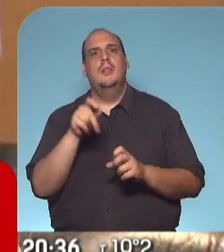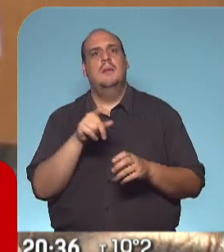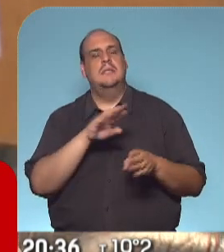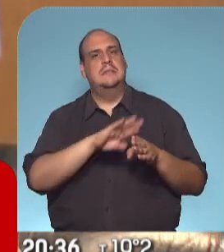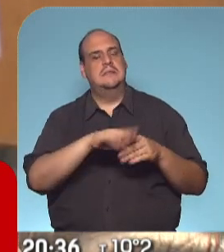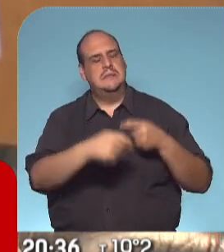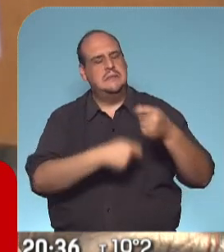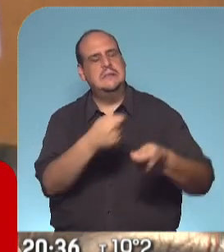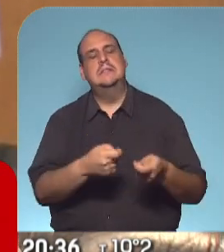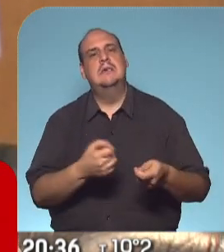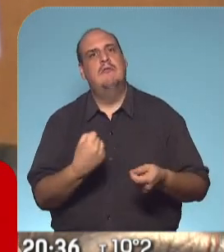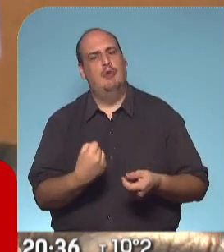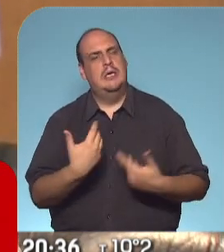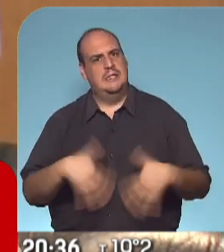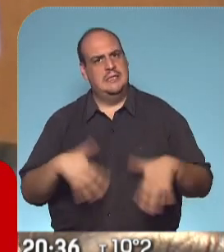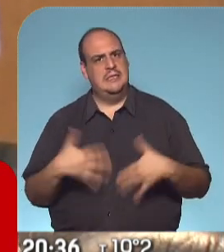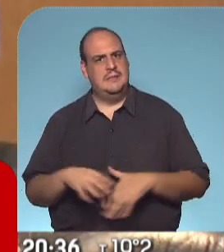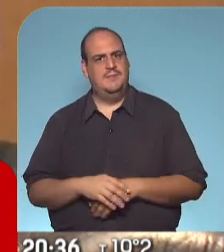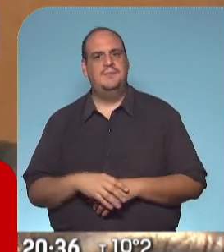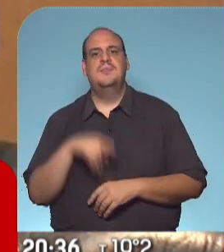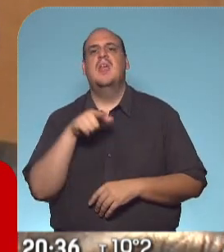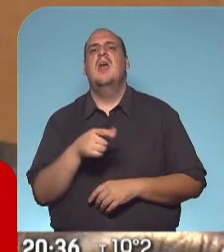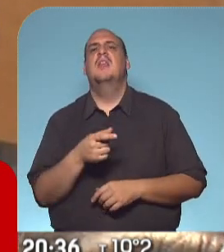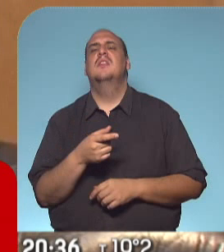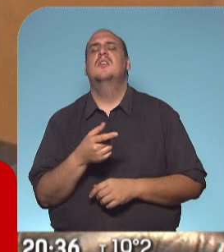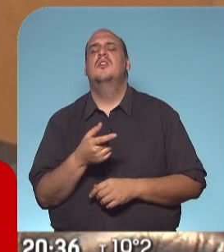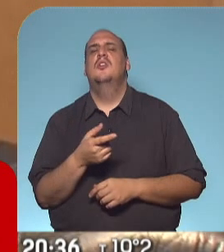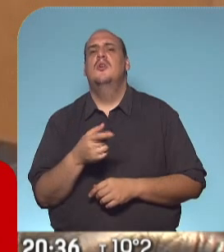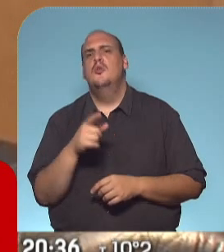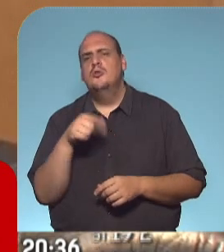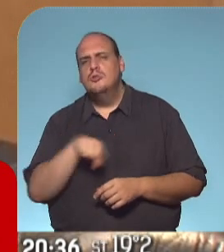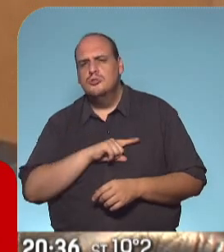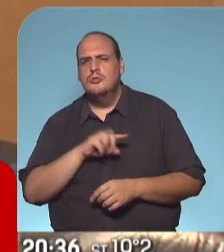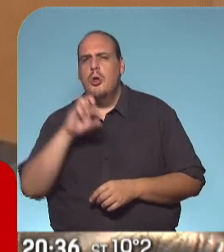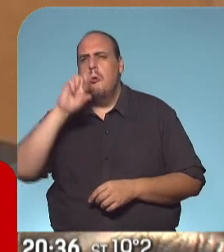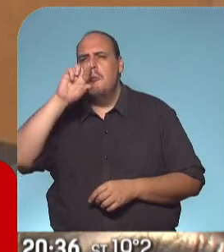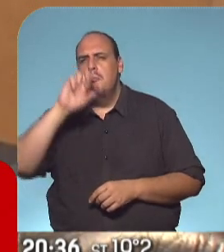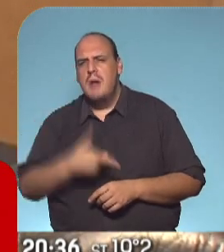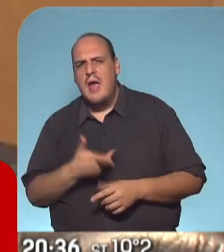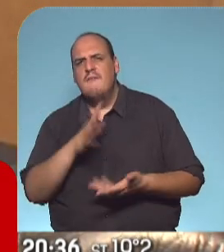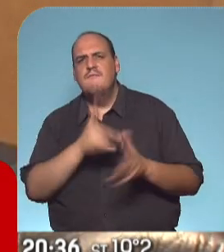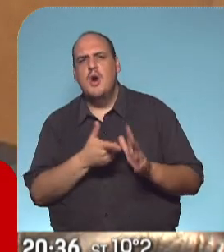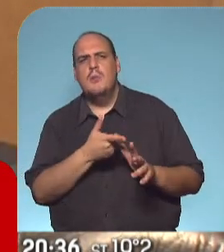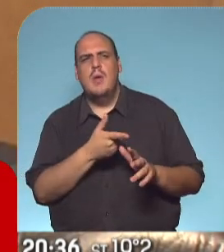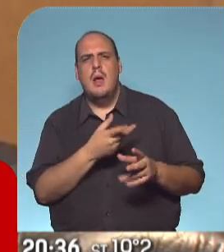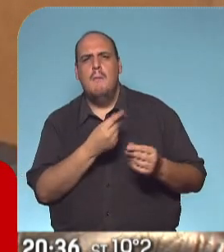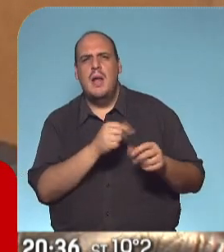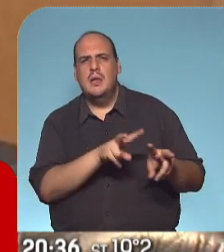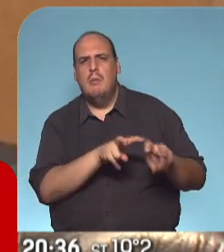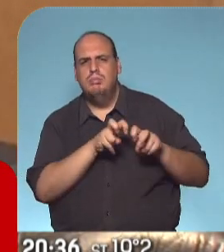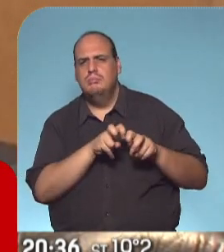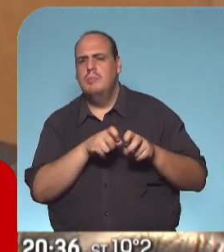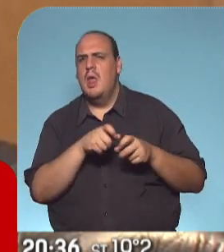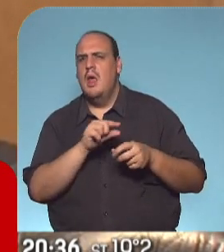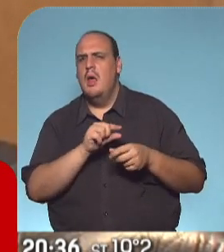fuertes. Lo que esto implica es que hay que buscar maneras de financiar medidas que son absolutamente